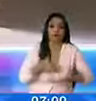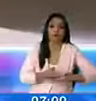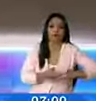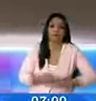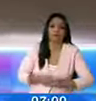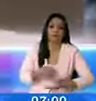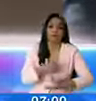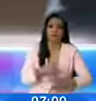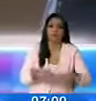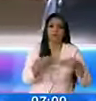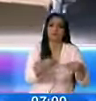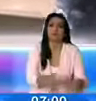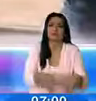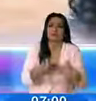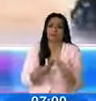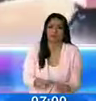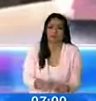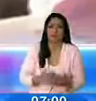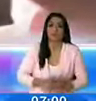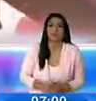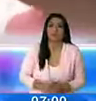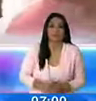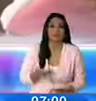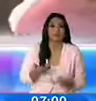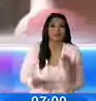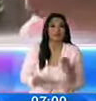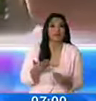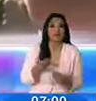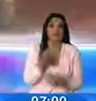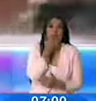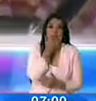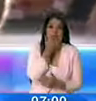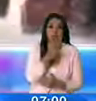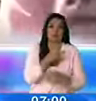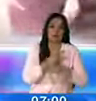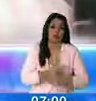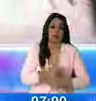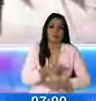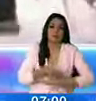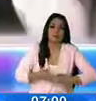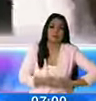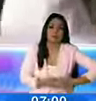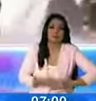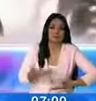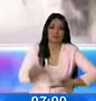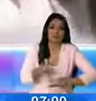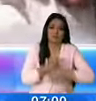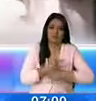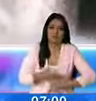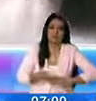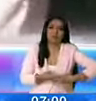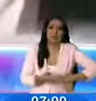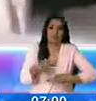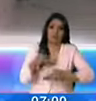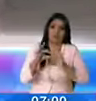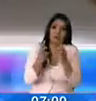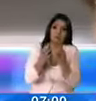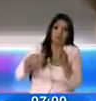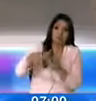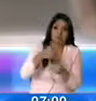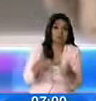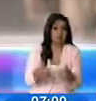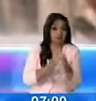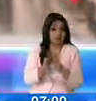este sentido, las investigaciones irían en torno a una presunta negligencia en el cuidado de la menor y si la misma se encuentra en un ambiente familiar que le